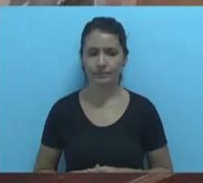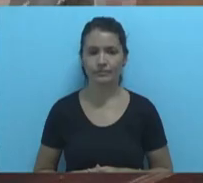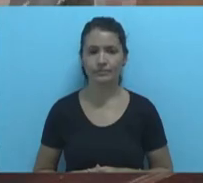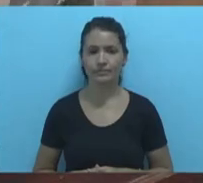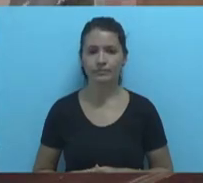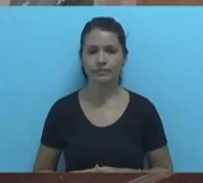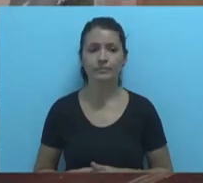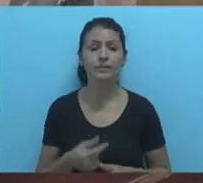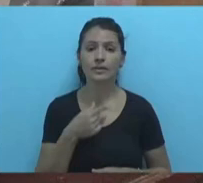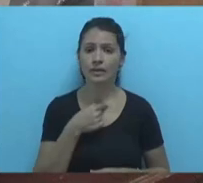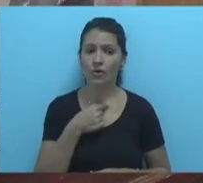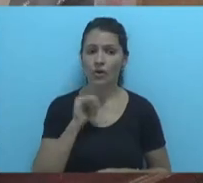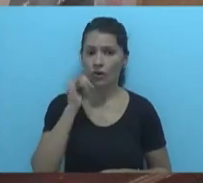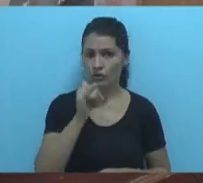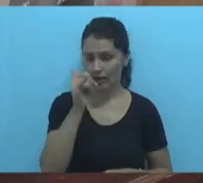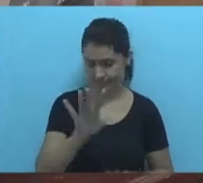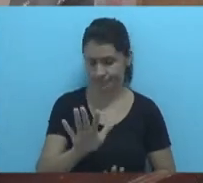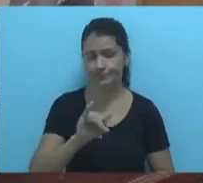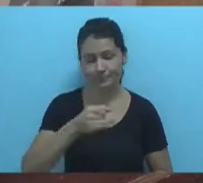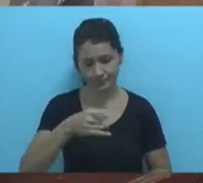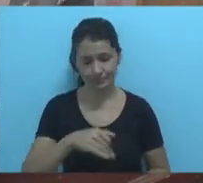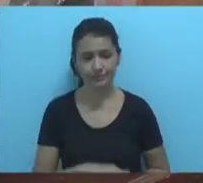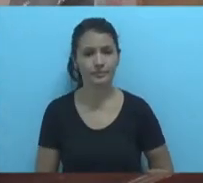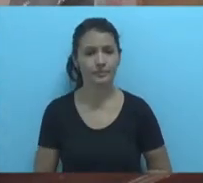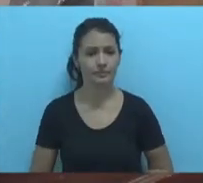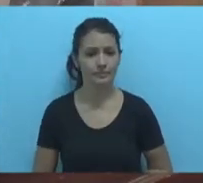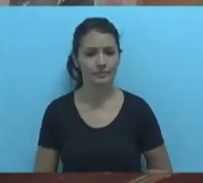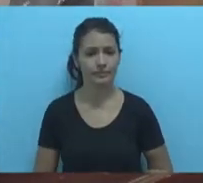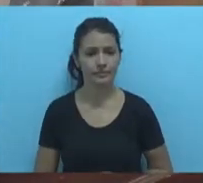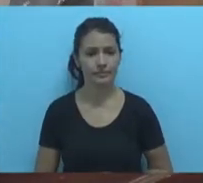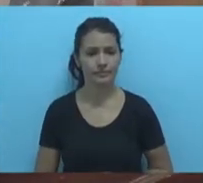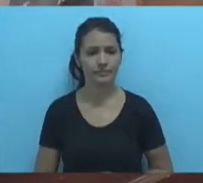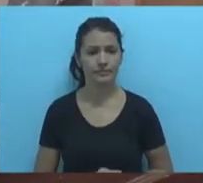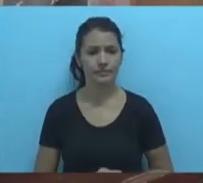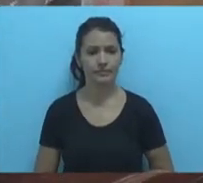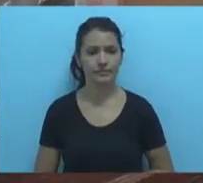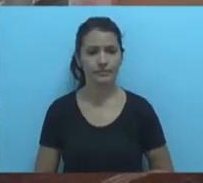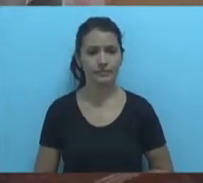quisiera fundamentar el proyecto de comunicación que hemos presentado el Bloque Socialista.